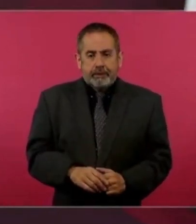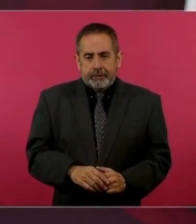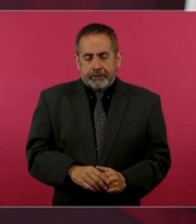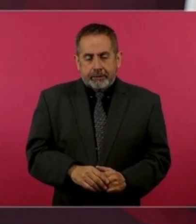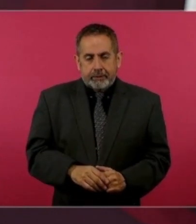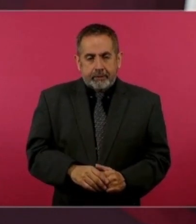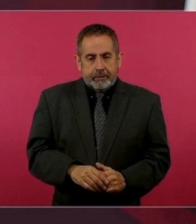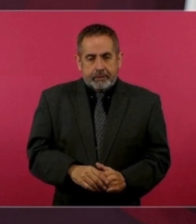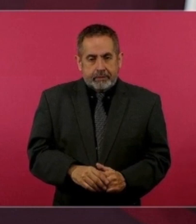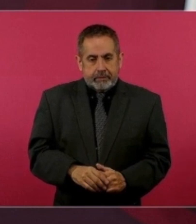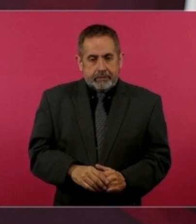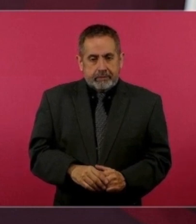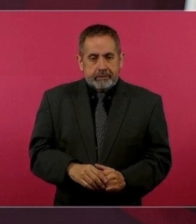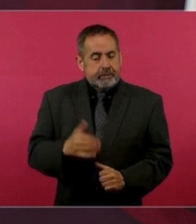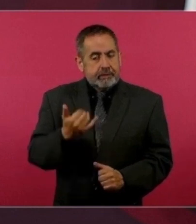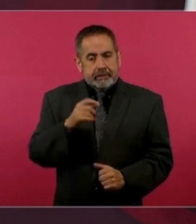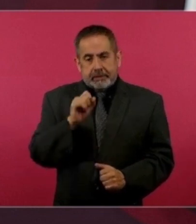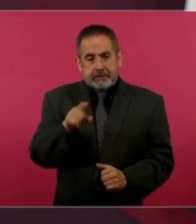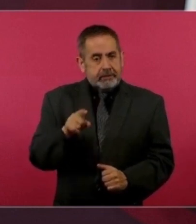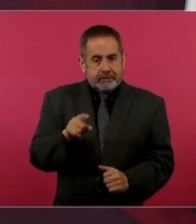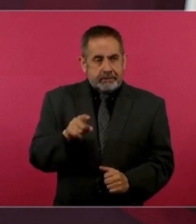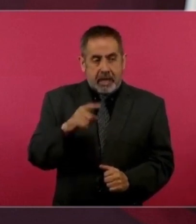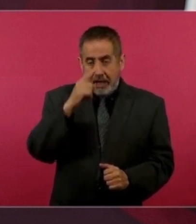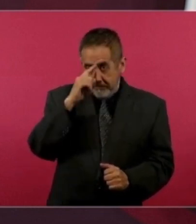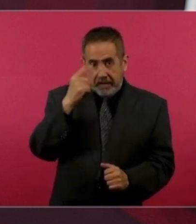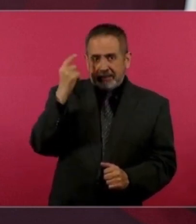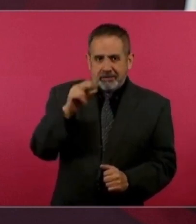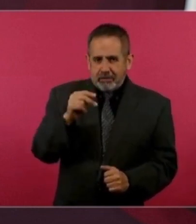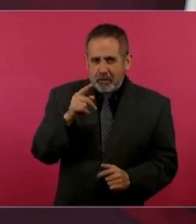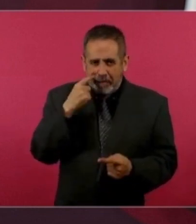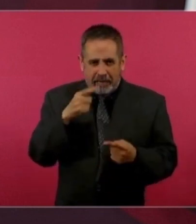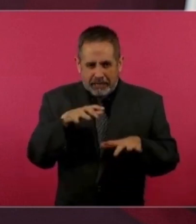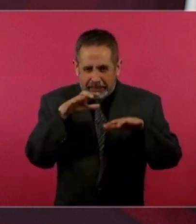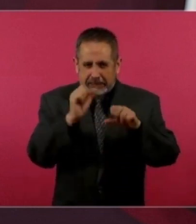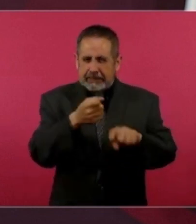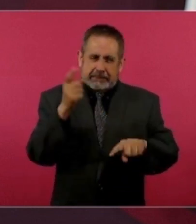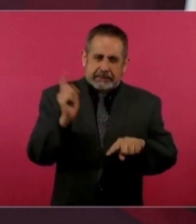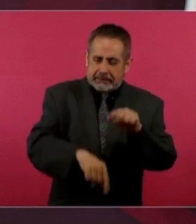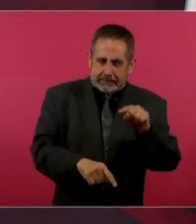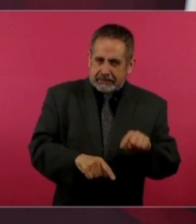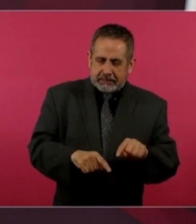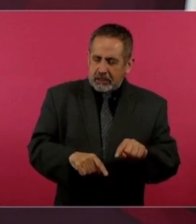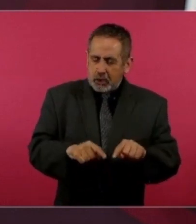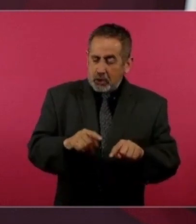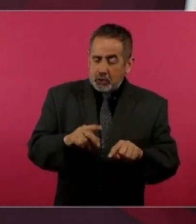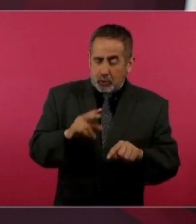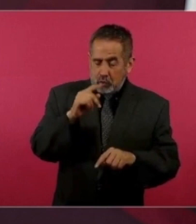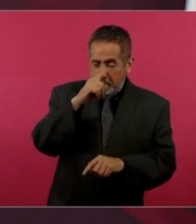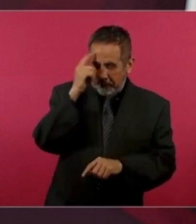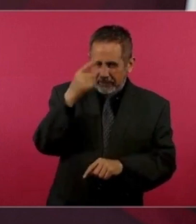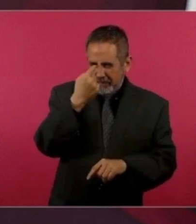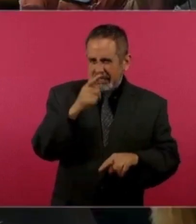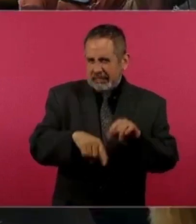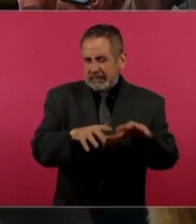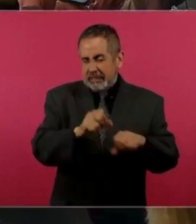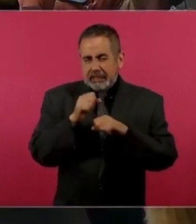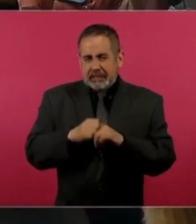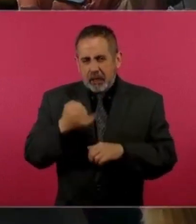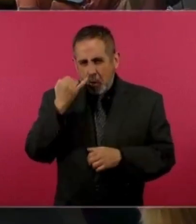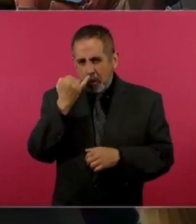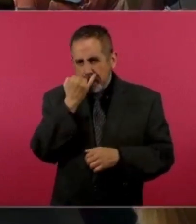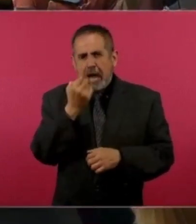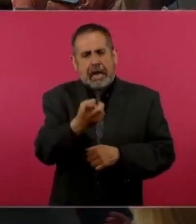Y no es fácil llevar a cabo los decomisos de cocaína. Esto está